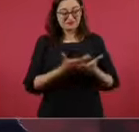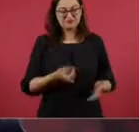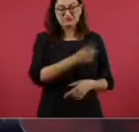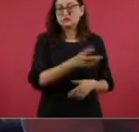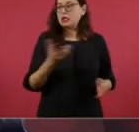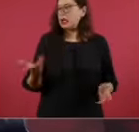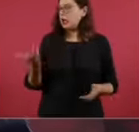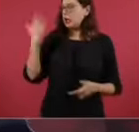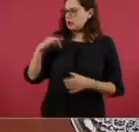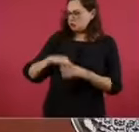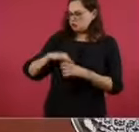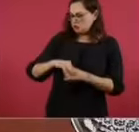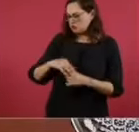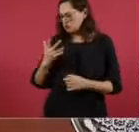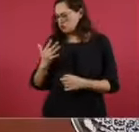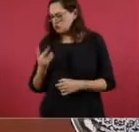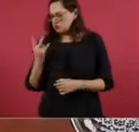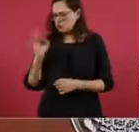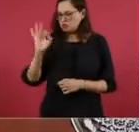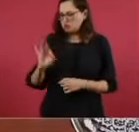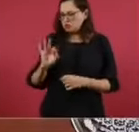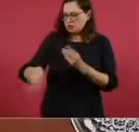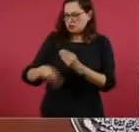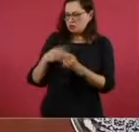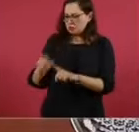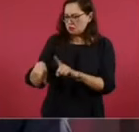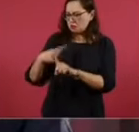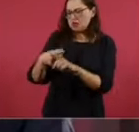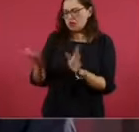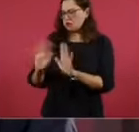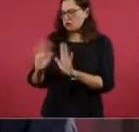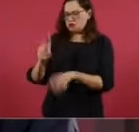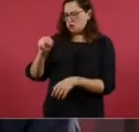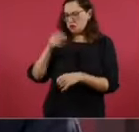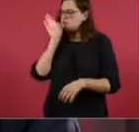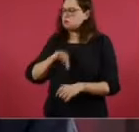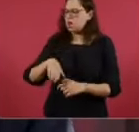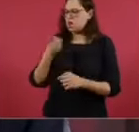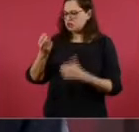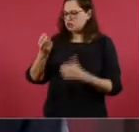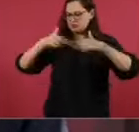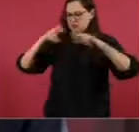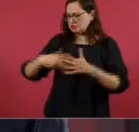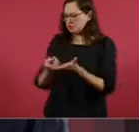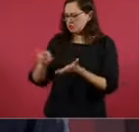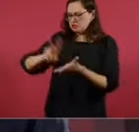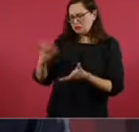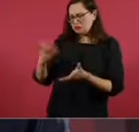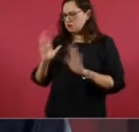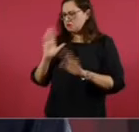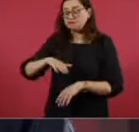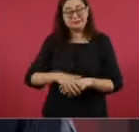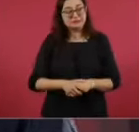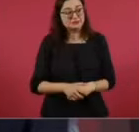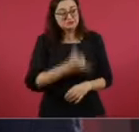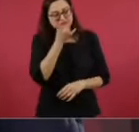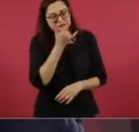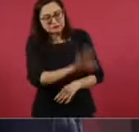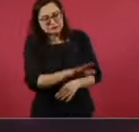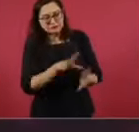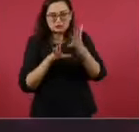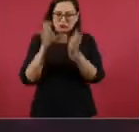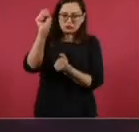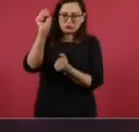66%? Hay una sobrerepresentación. Sí, así lo establece la ley de leyes. Así está en la Constitución.